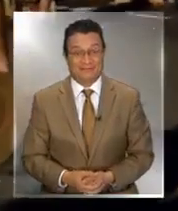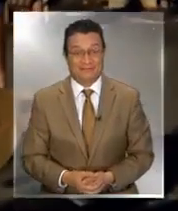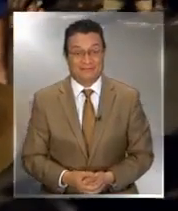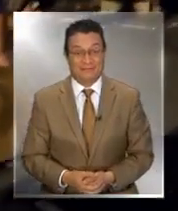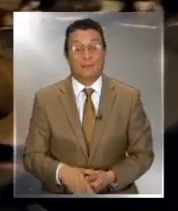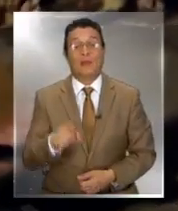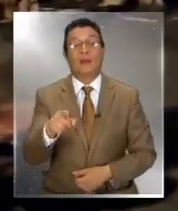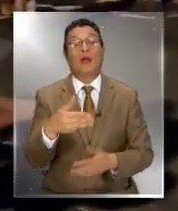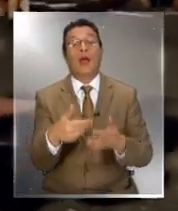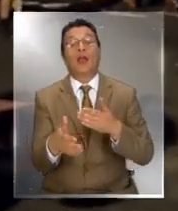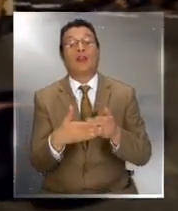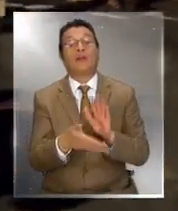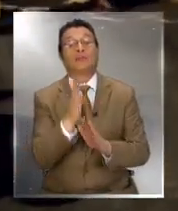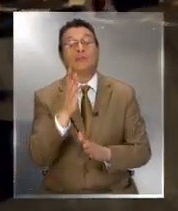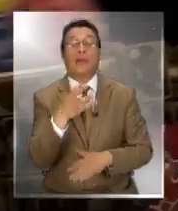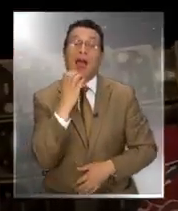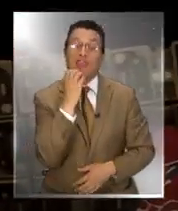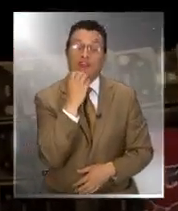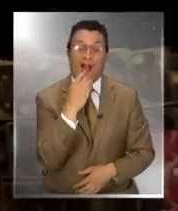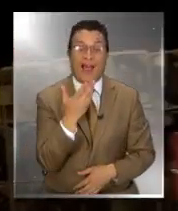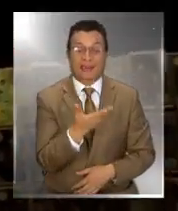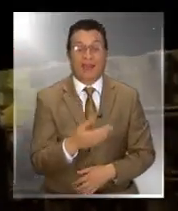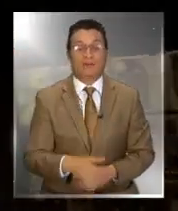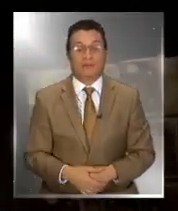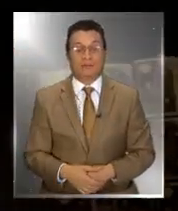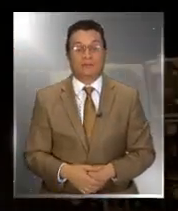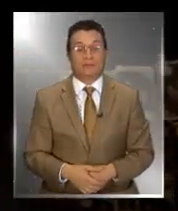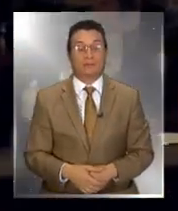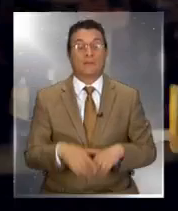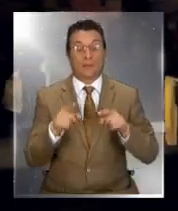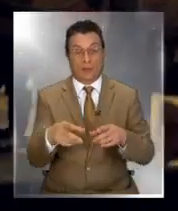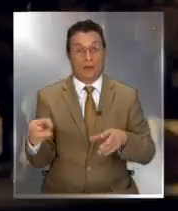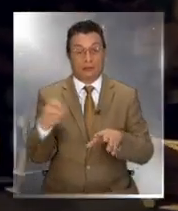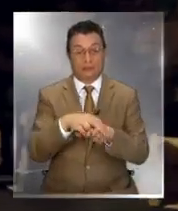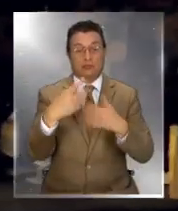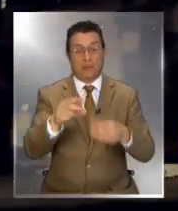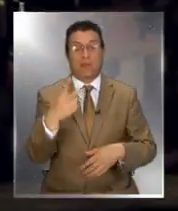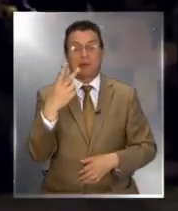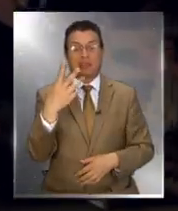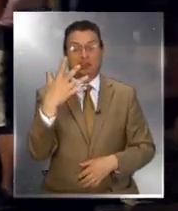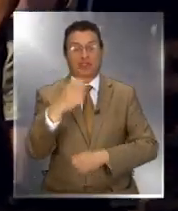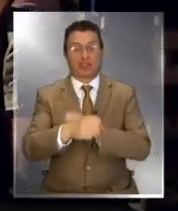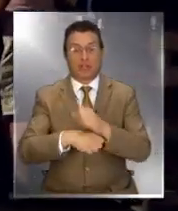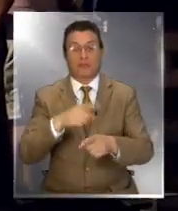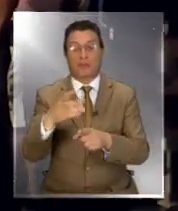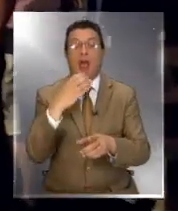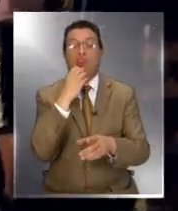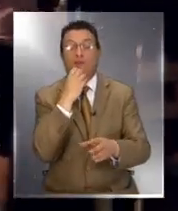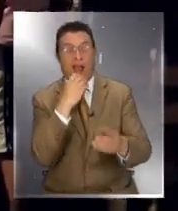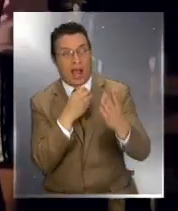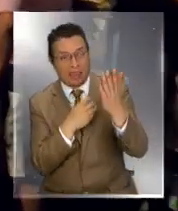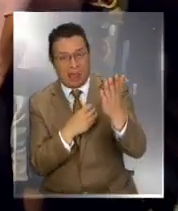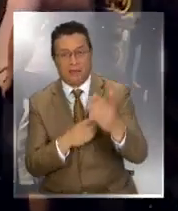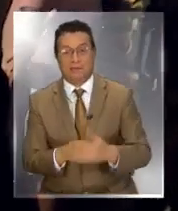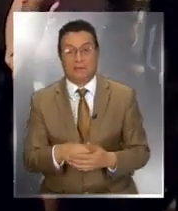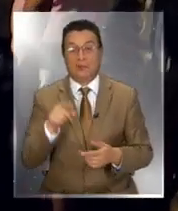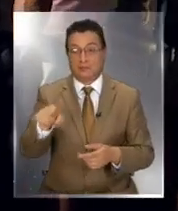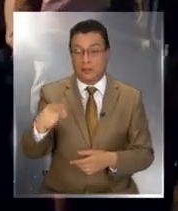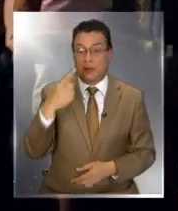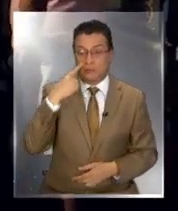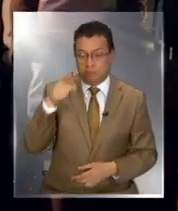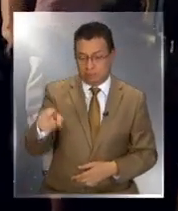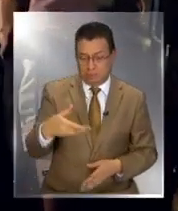¿Este para dónde se va este también? Antofagasta. Antofagasta. Con él lo conocimos a 25 años, él es de Antofagasta. Este niño lo